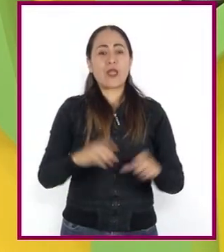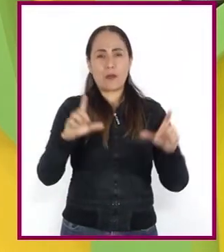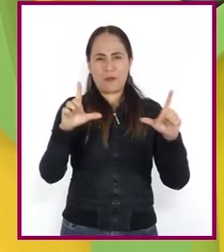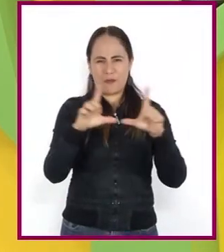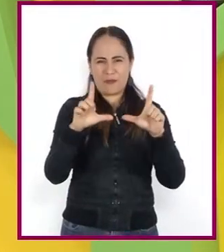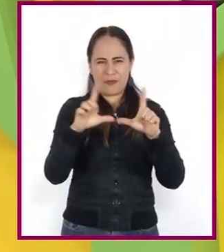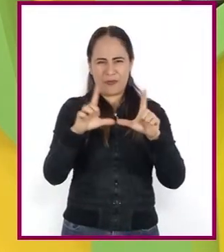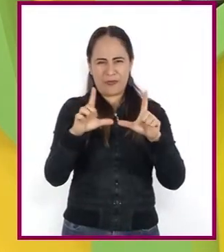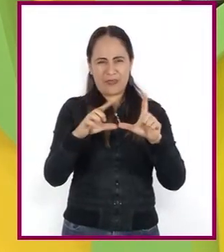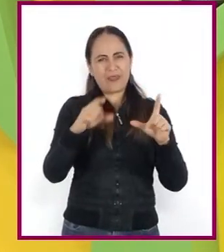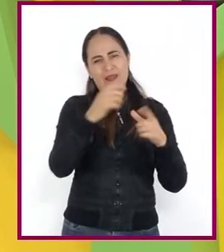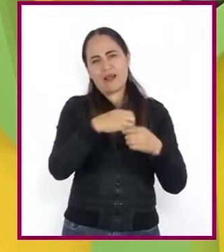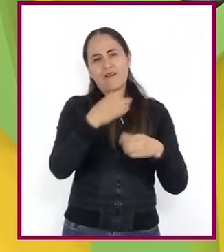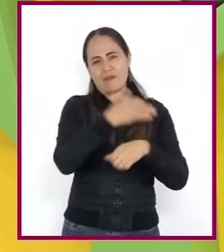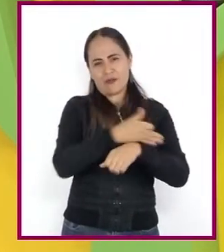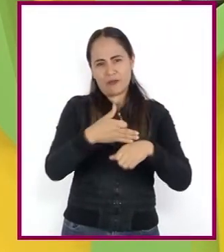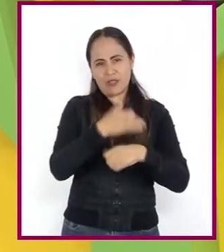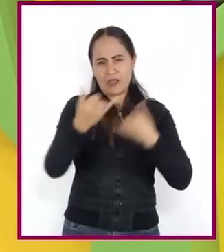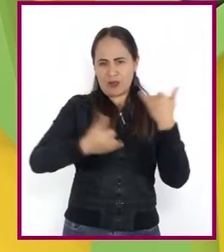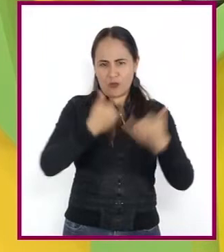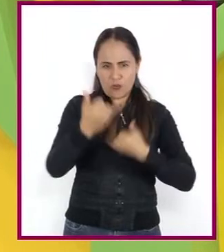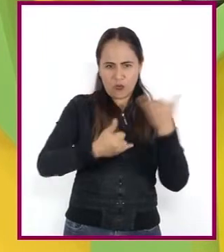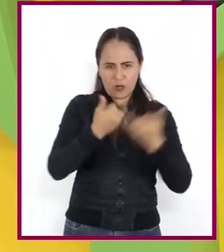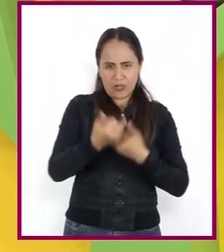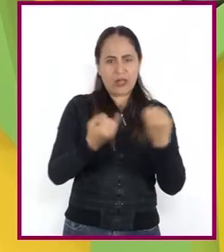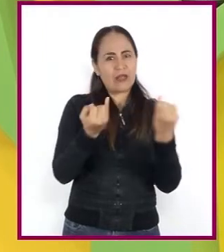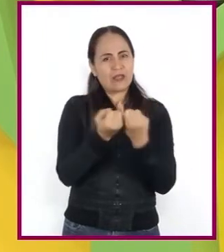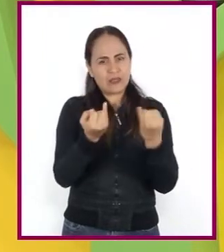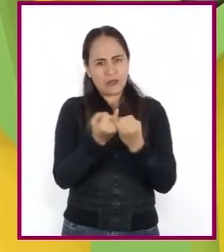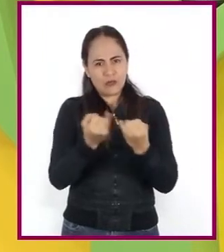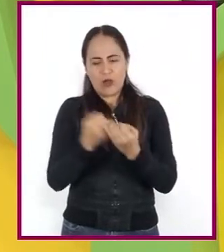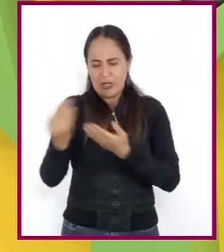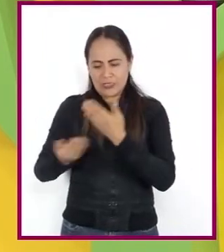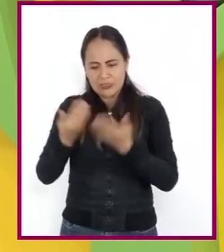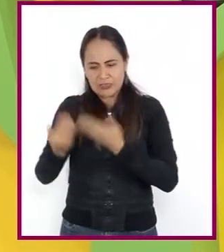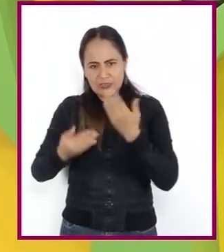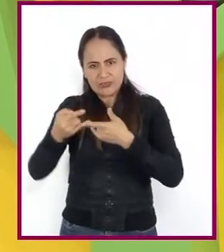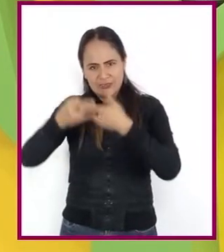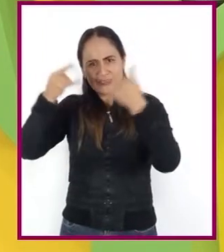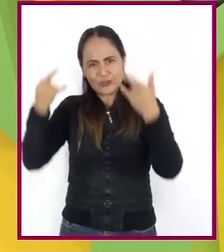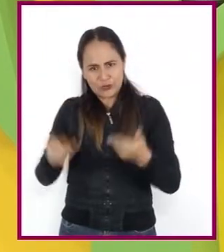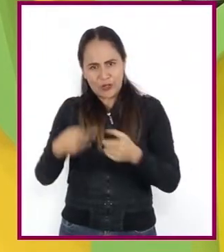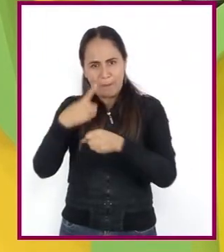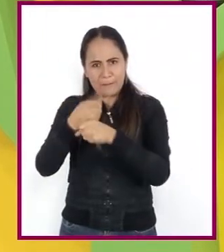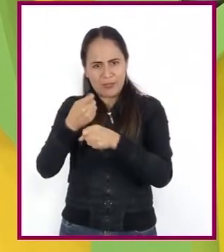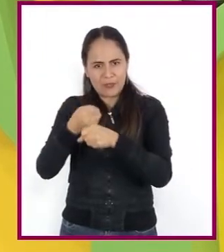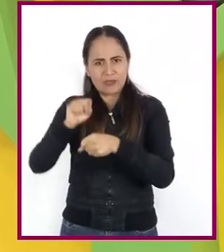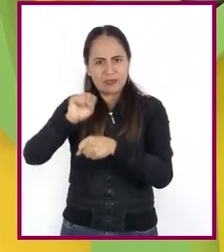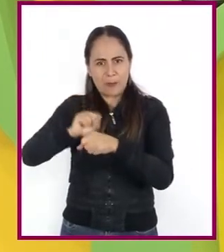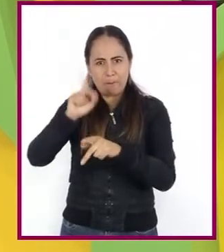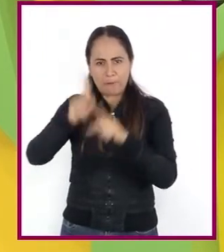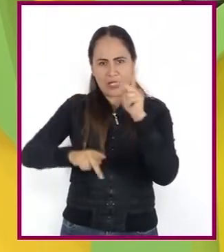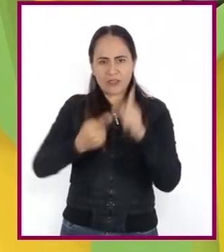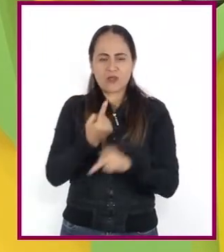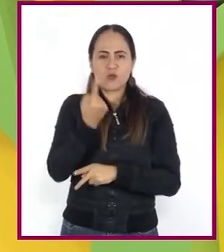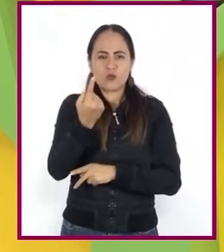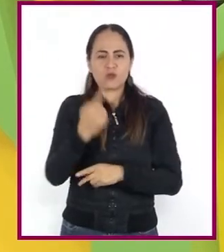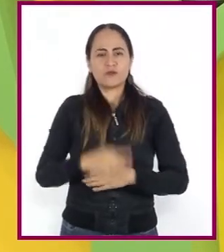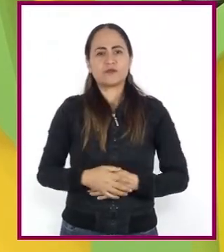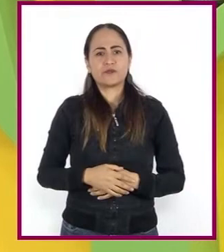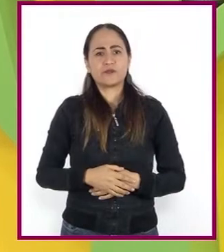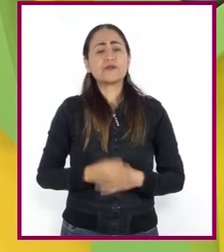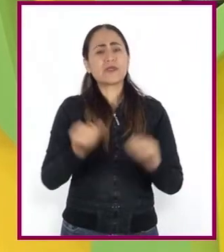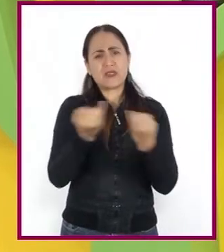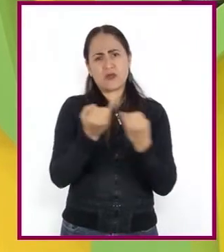su familia, complementen lo aprendido consultando su libro de historia de primer grado bloque 1. También pueden